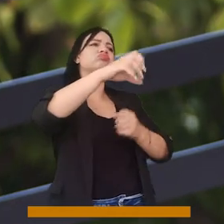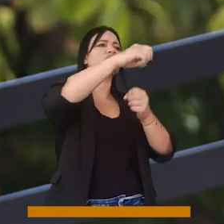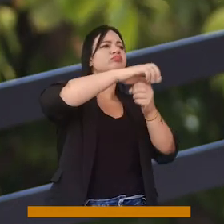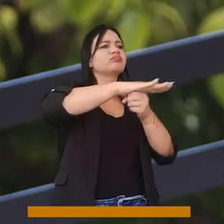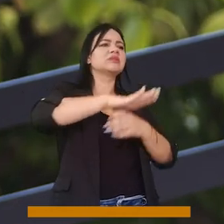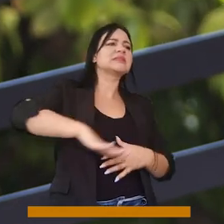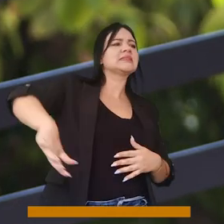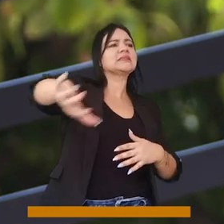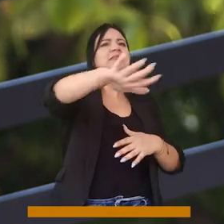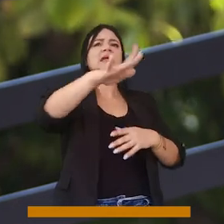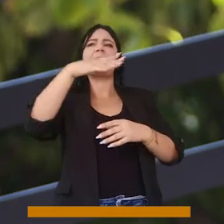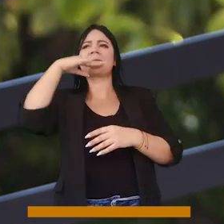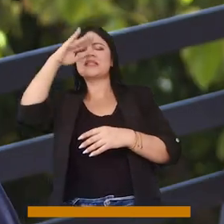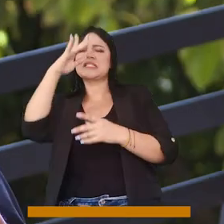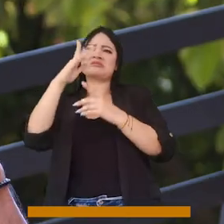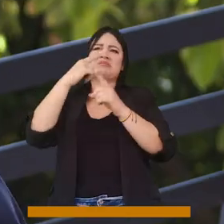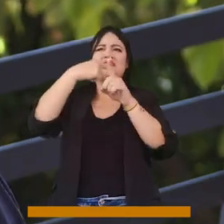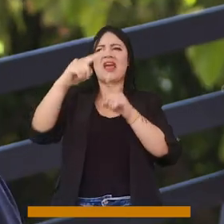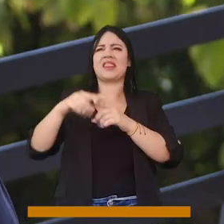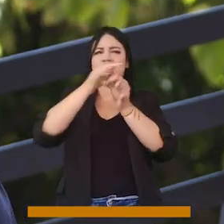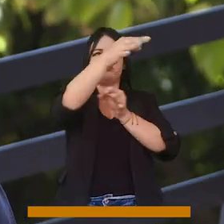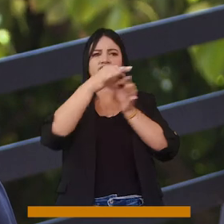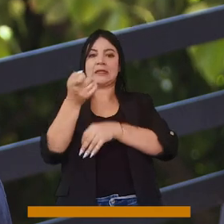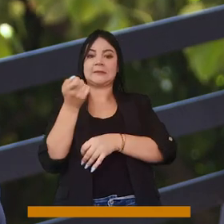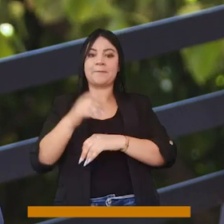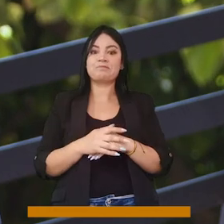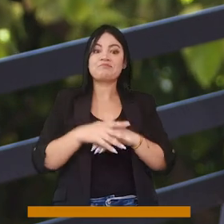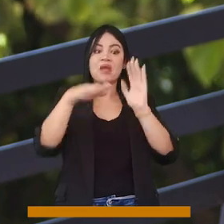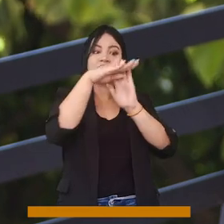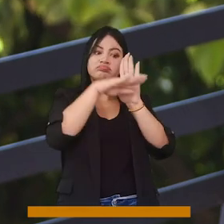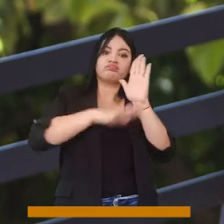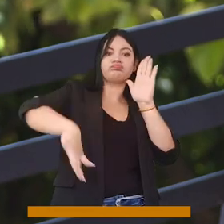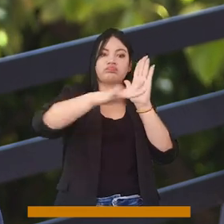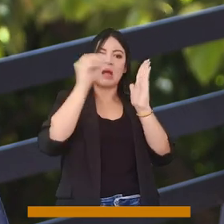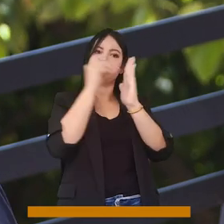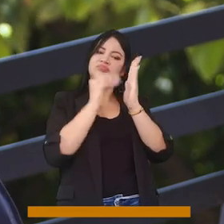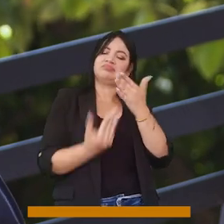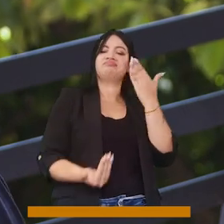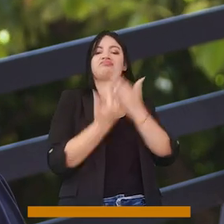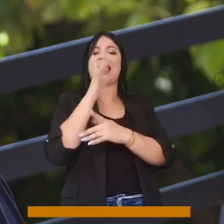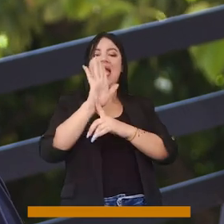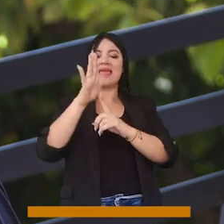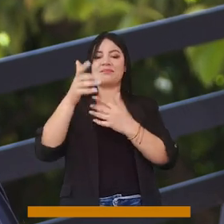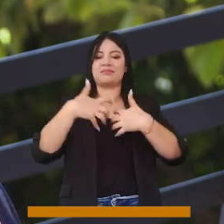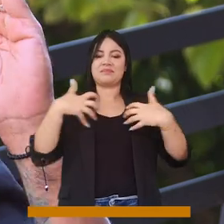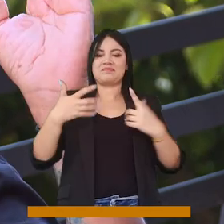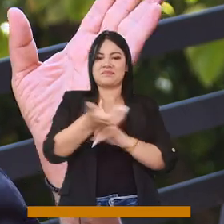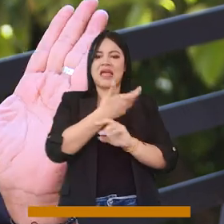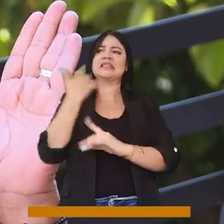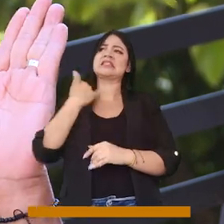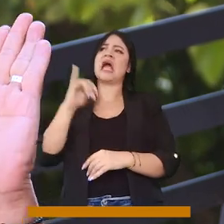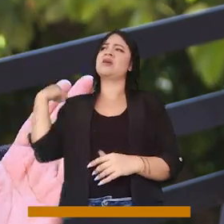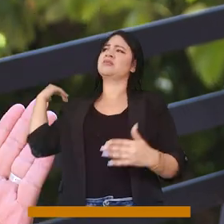operar en toda el área metropolitana. Logramos incluir la actualización de la política pública de protección animal, la